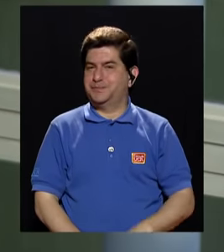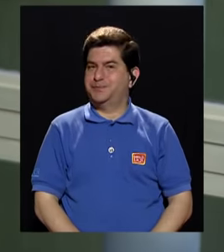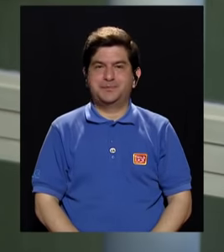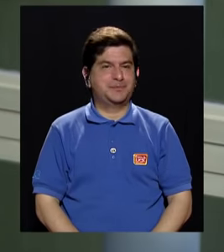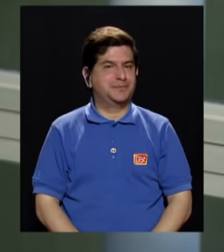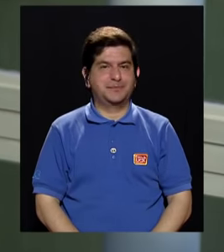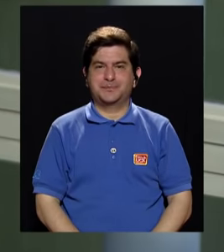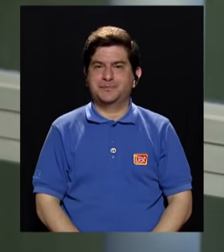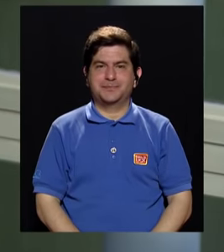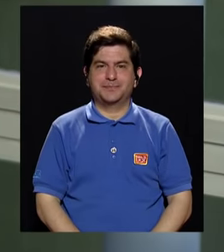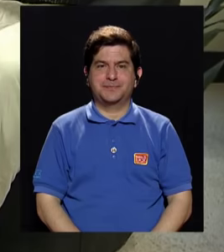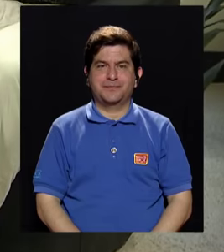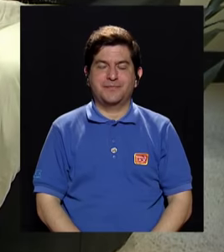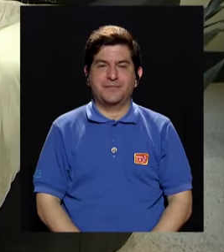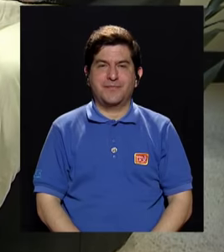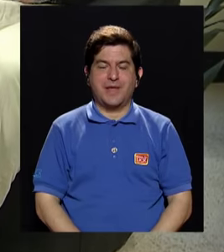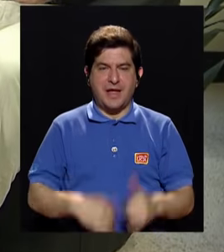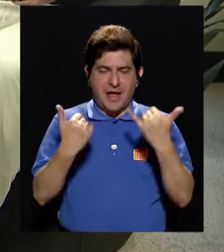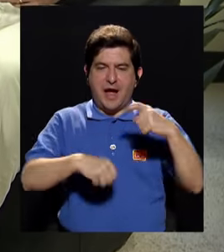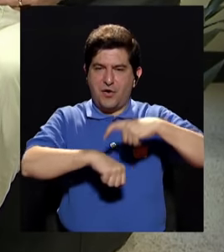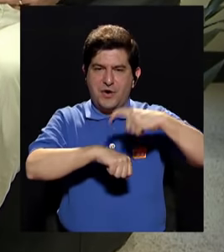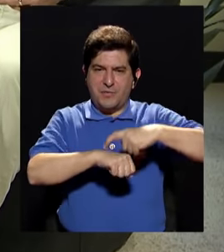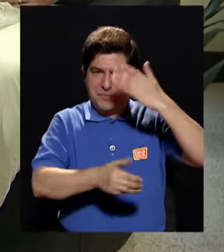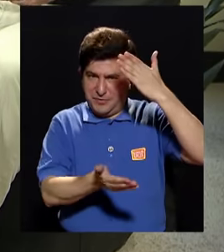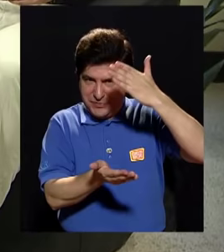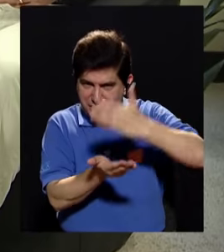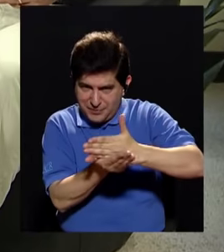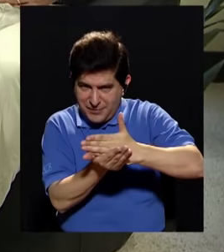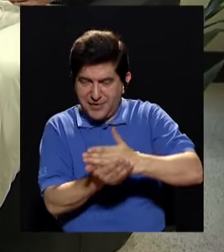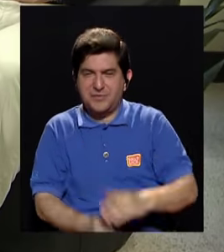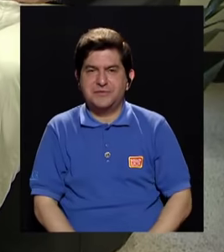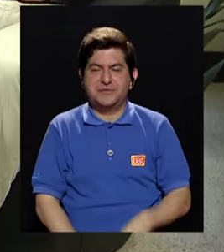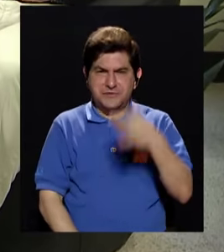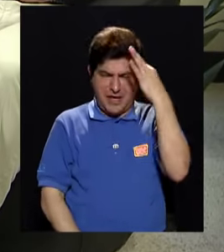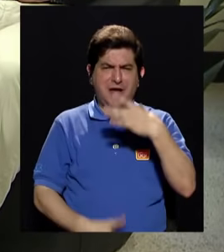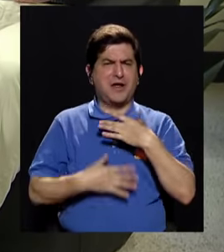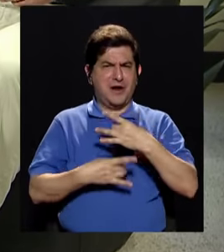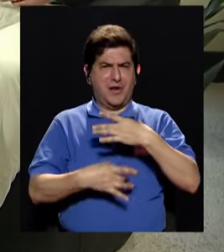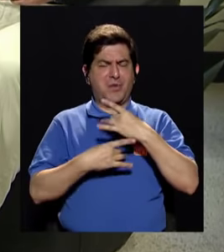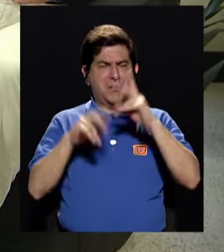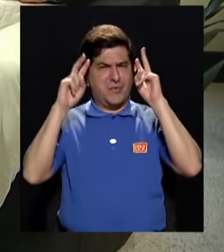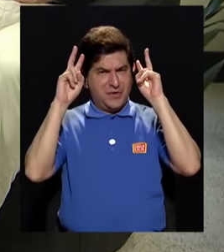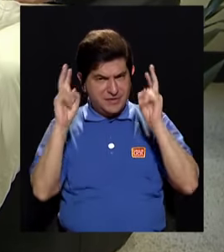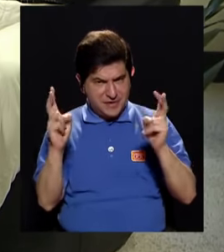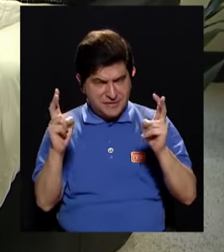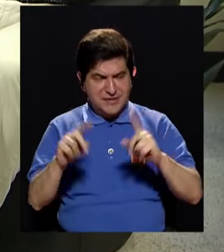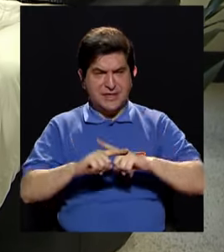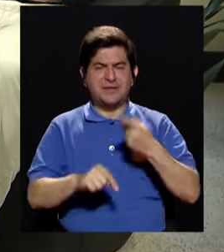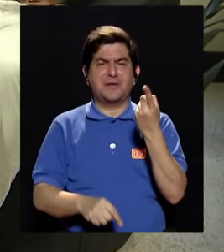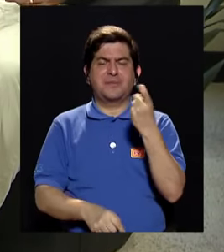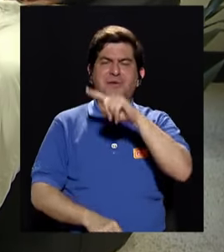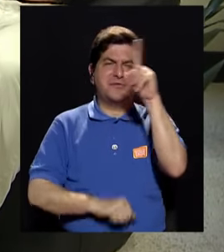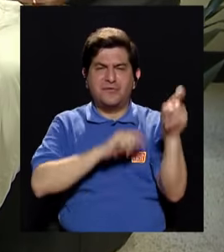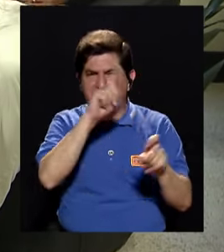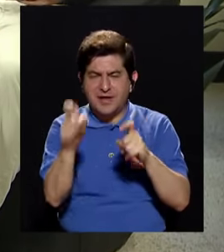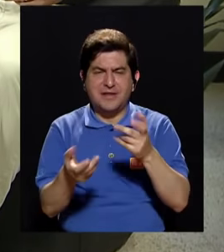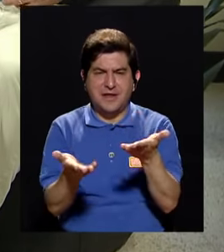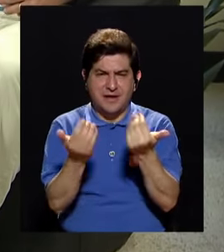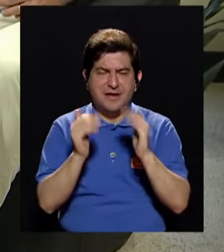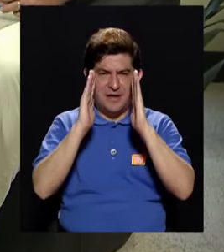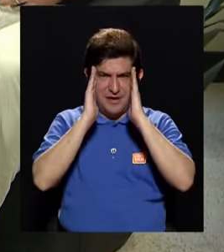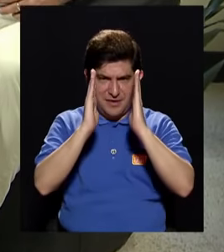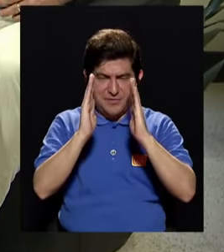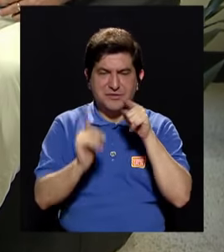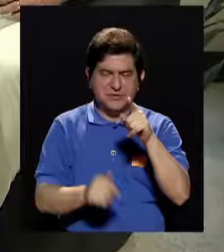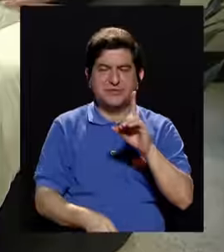claro Bueno llegó un momento de hacer una segunda pausa creo que está muy interesante el tema pero todavía hay muchas preguntas que queremos